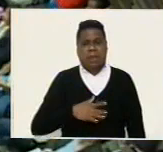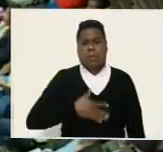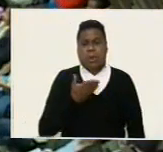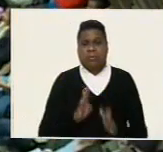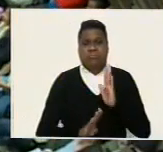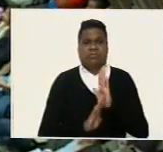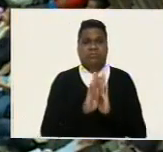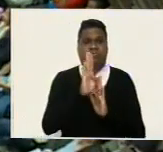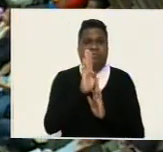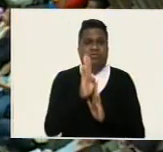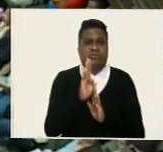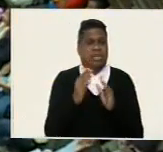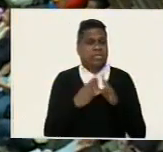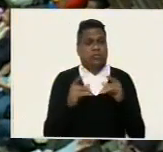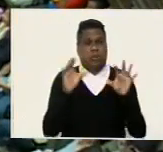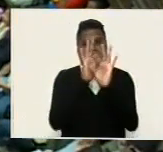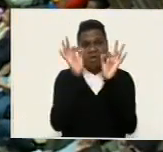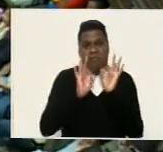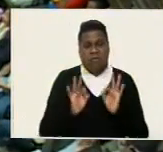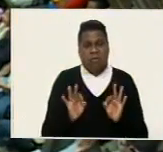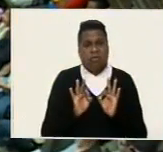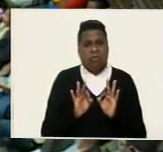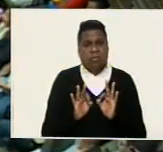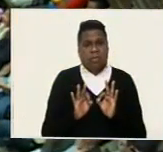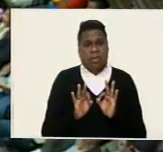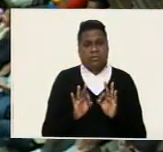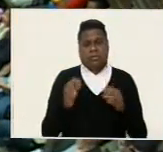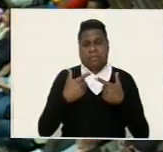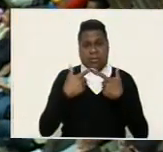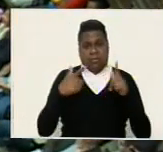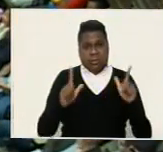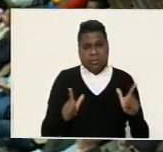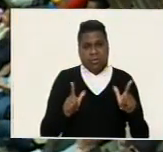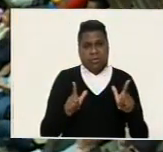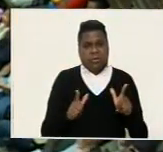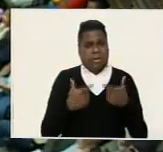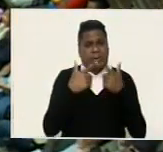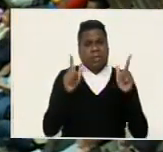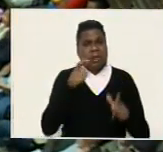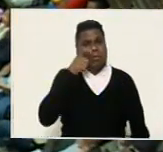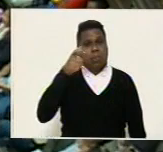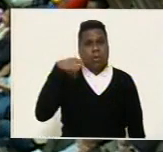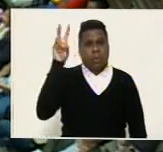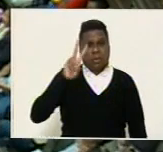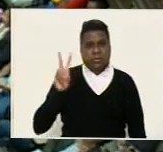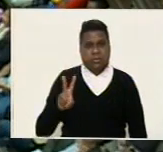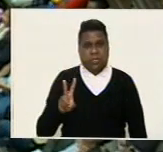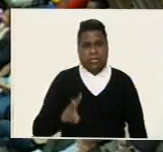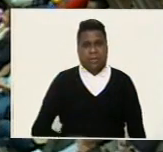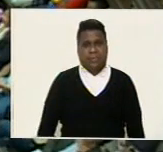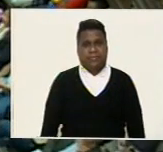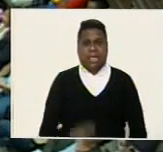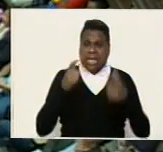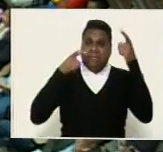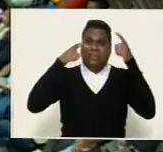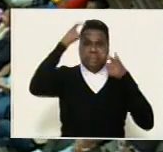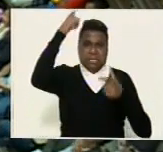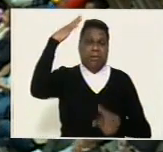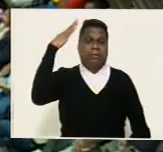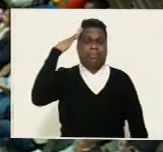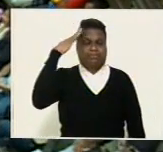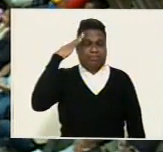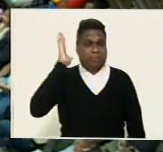avanzar en los mecanismos plenos de liberación y de libertad del pueblo venezolano. Chávez, con